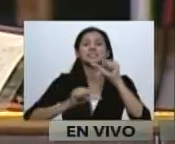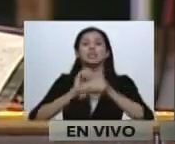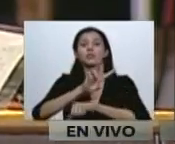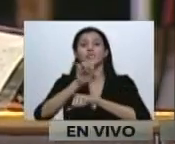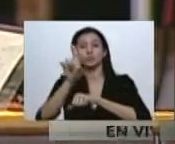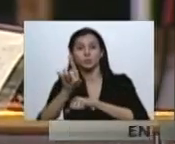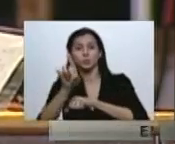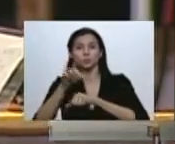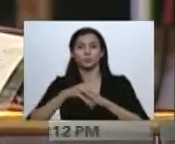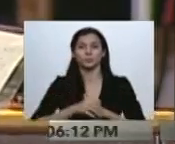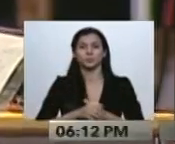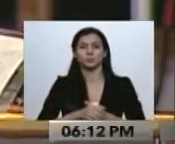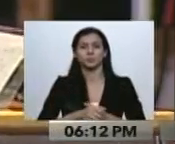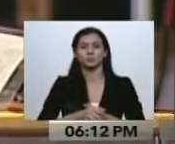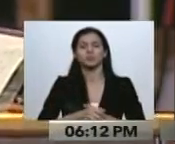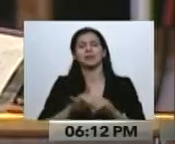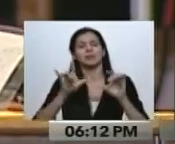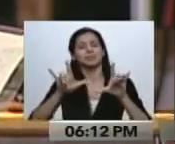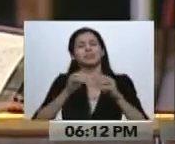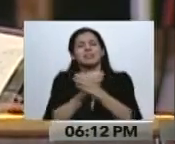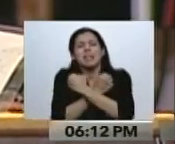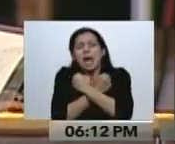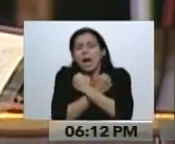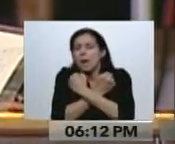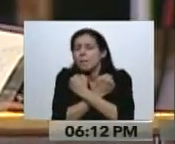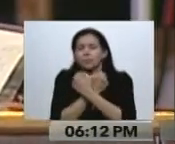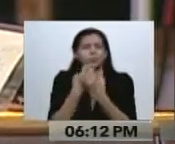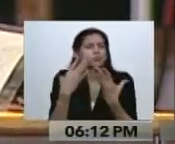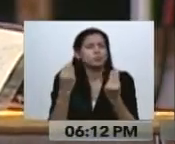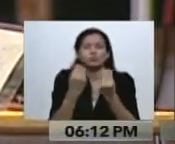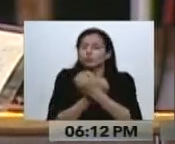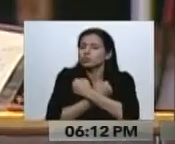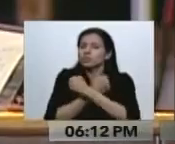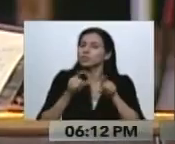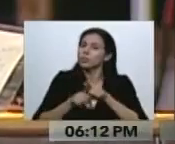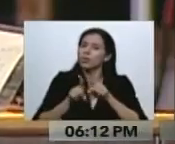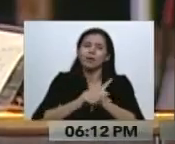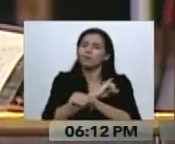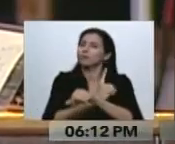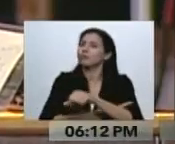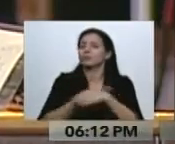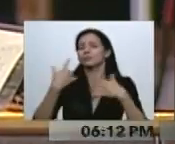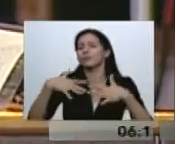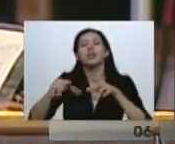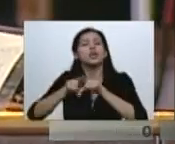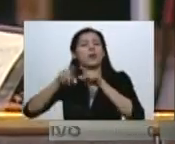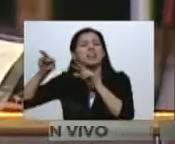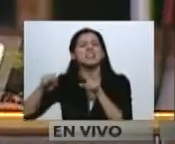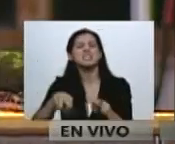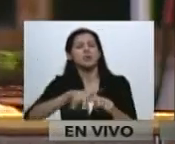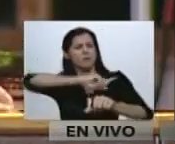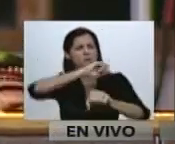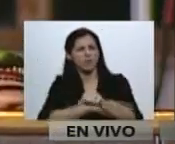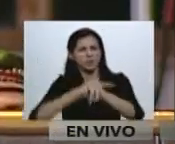XXI. Te amo inmensamente, con la fuerza de no sé cuántos ríos crecidos.